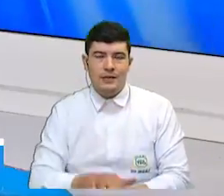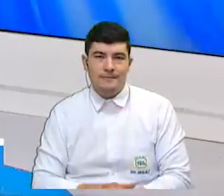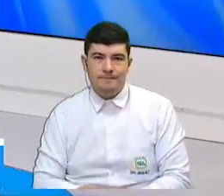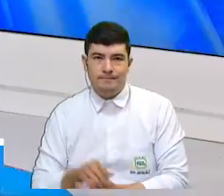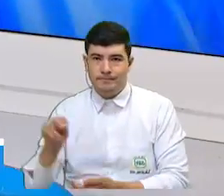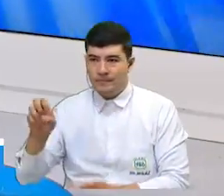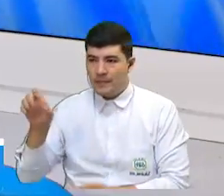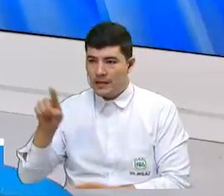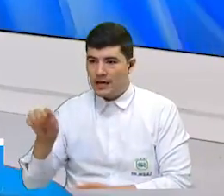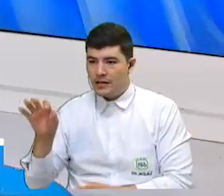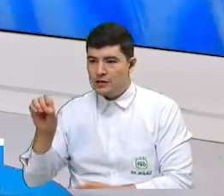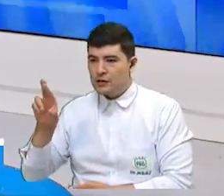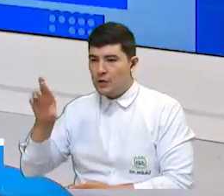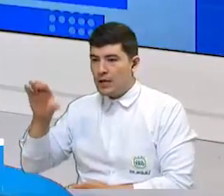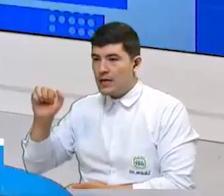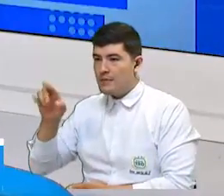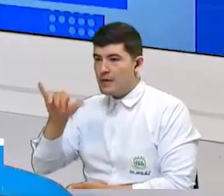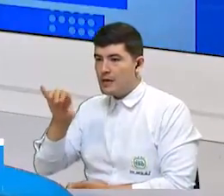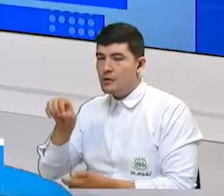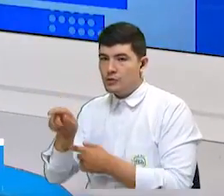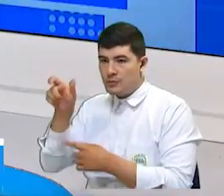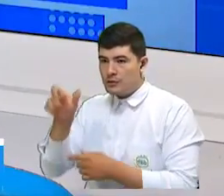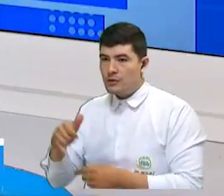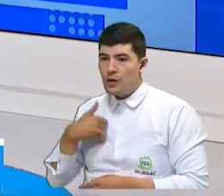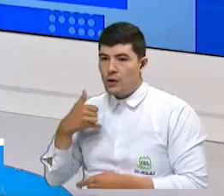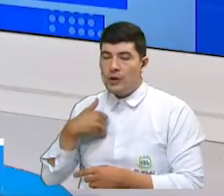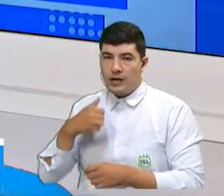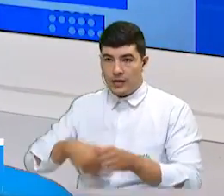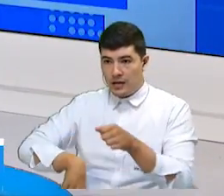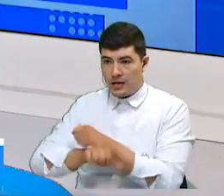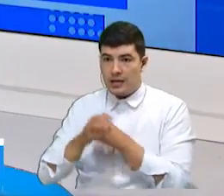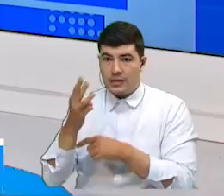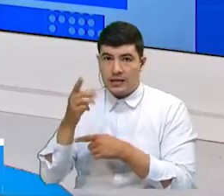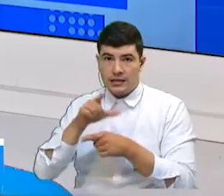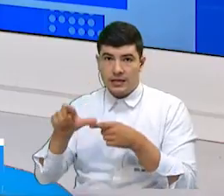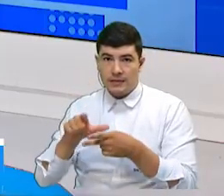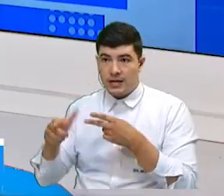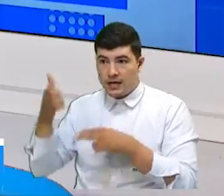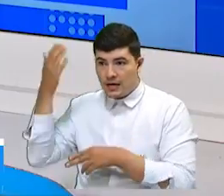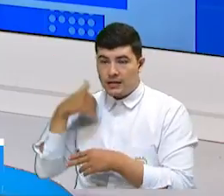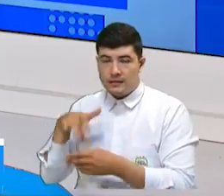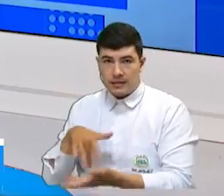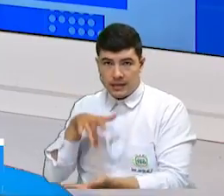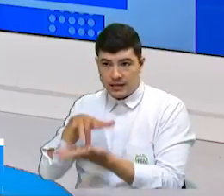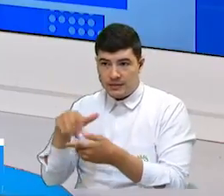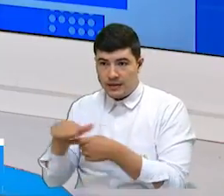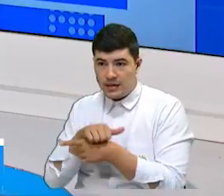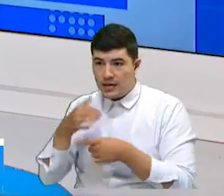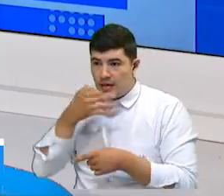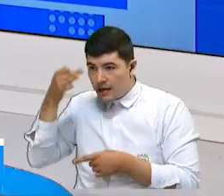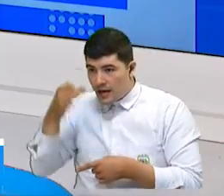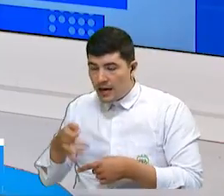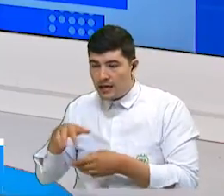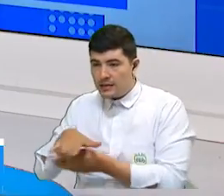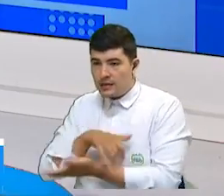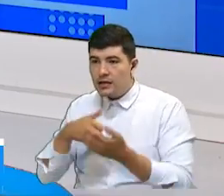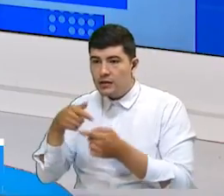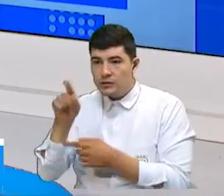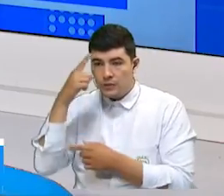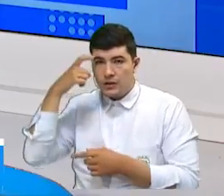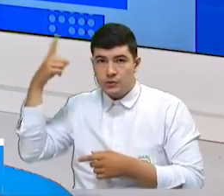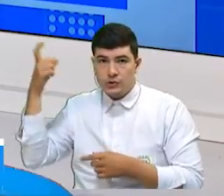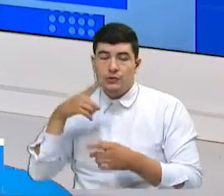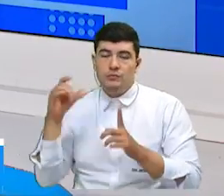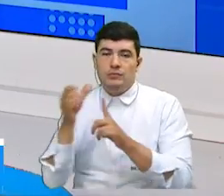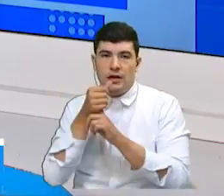Y Néstor Camilo Durán es un joven futbolista que llegó hace 3 semanas a Bucaramanga para entrenar con el Real Santander y así poder conseguir su sueño de ser